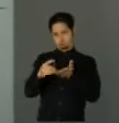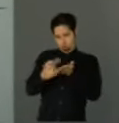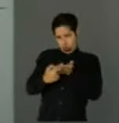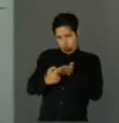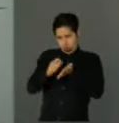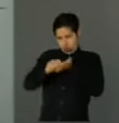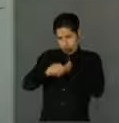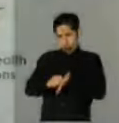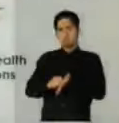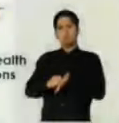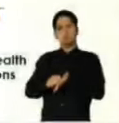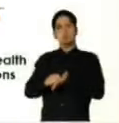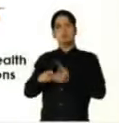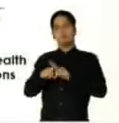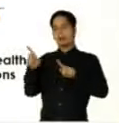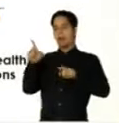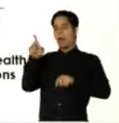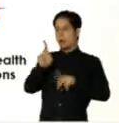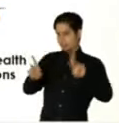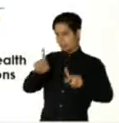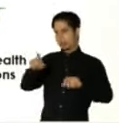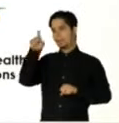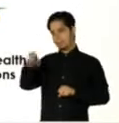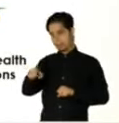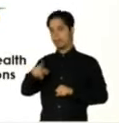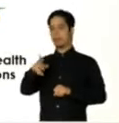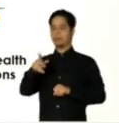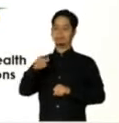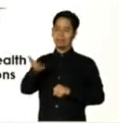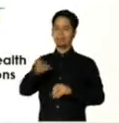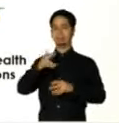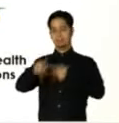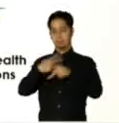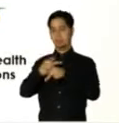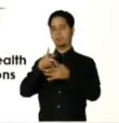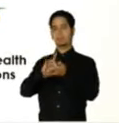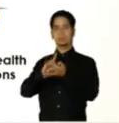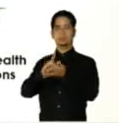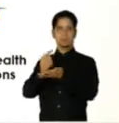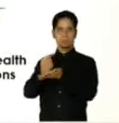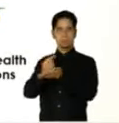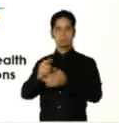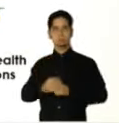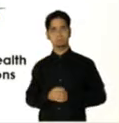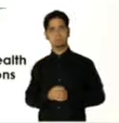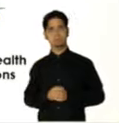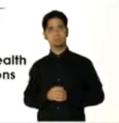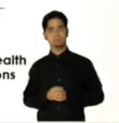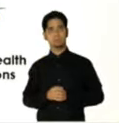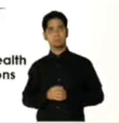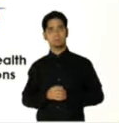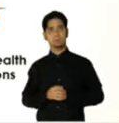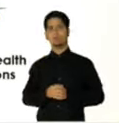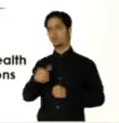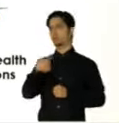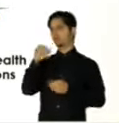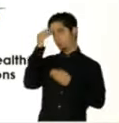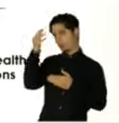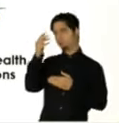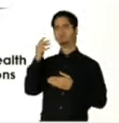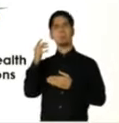los pacientes que así se estima que lo requieran. Tengo que añadir que el FDA, tan reciente como el 28